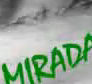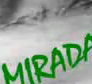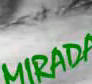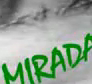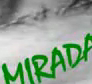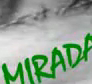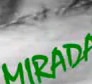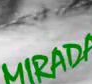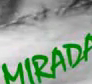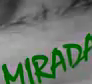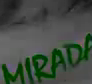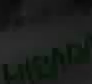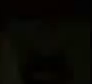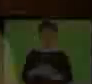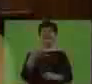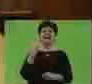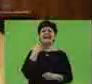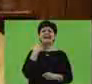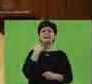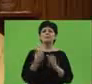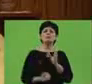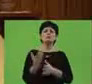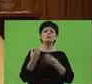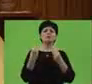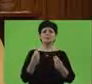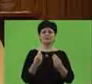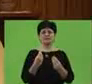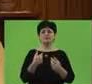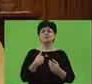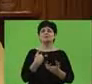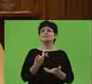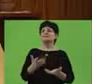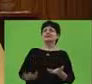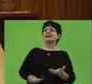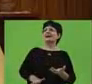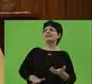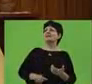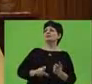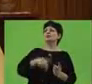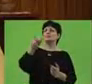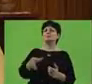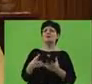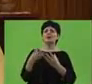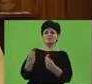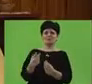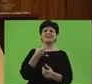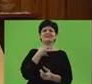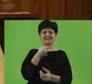Cuando la campana suena... El libro surge así. Yo tenía necesidad de ayudar a otras personas.